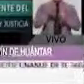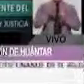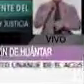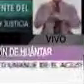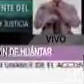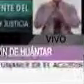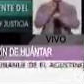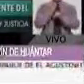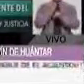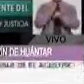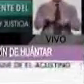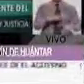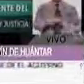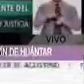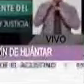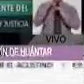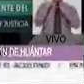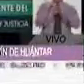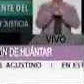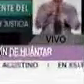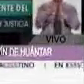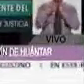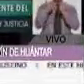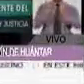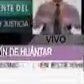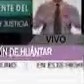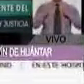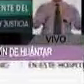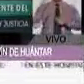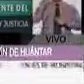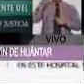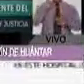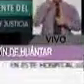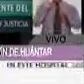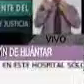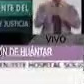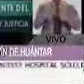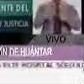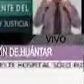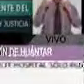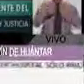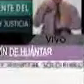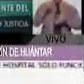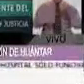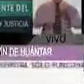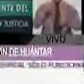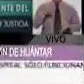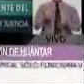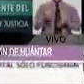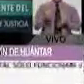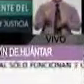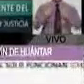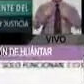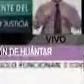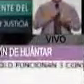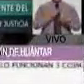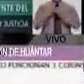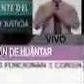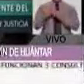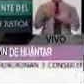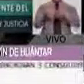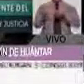sino internacionales a nivel, por ejemplo, económico, porque se podría cuestionar que las decisiones judiciales se discuten